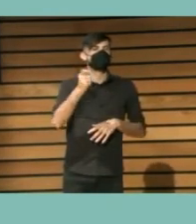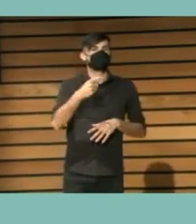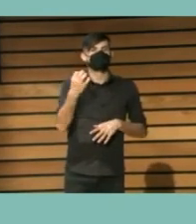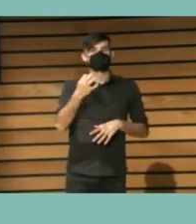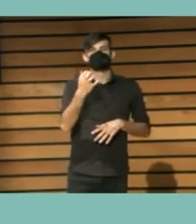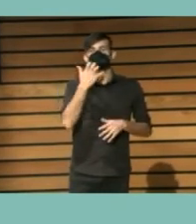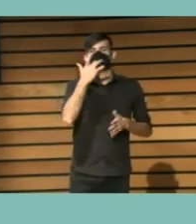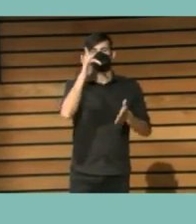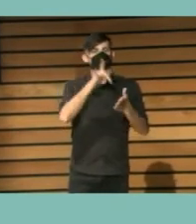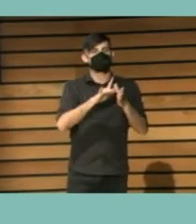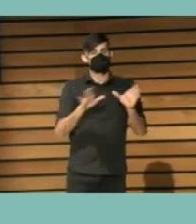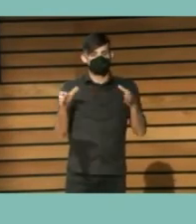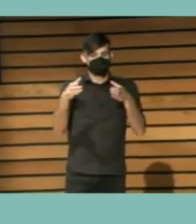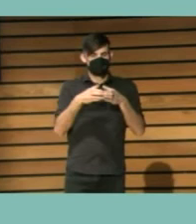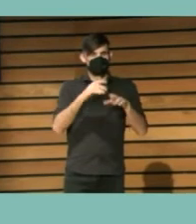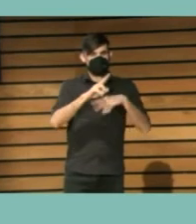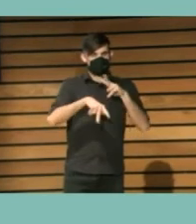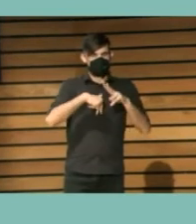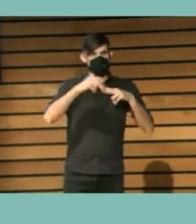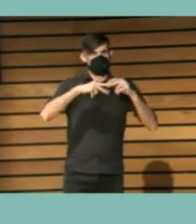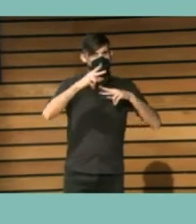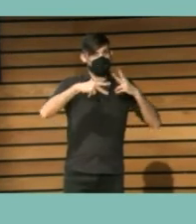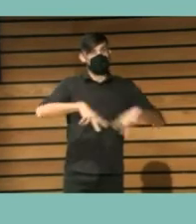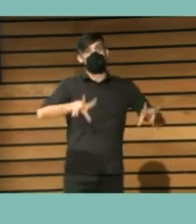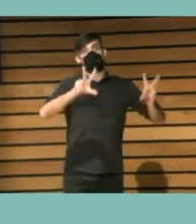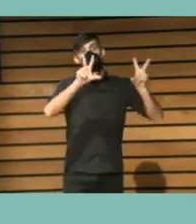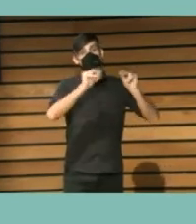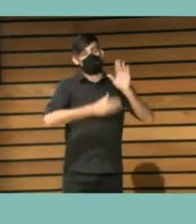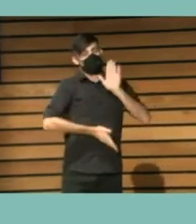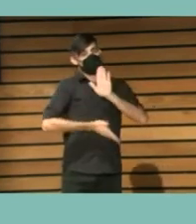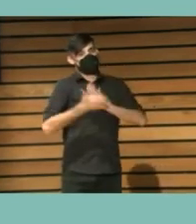ese equipo se va, el proyecto desaparece con